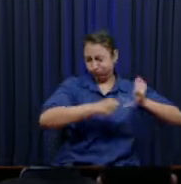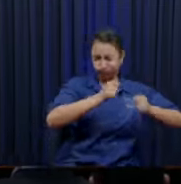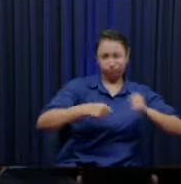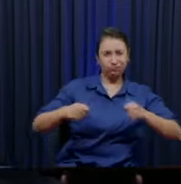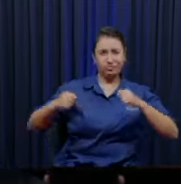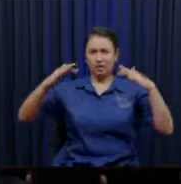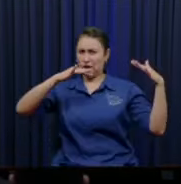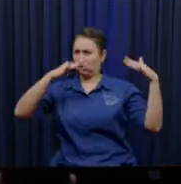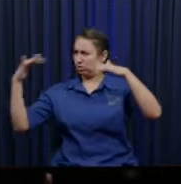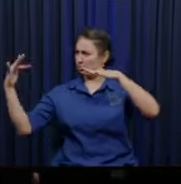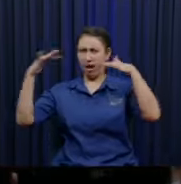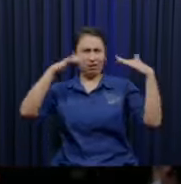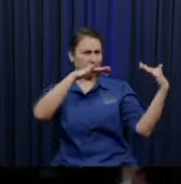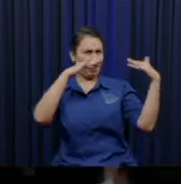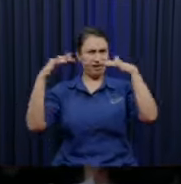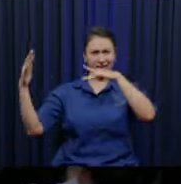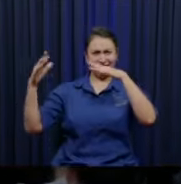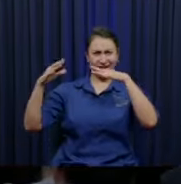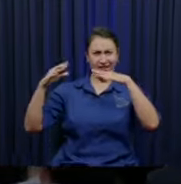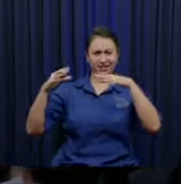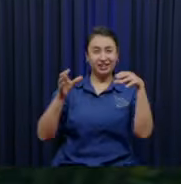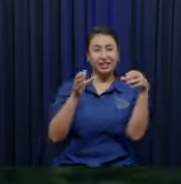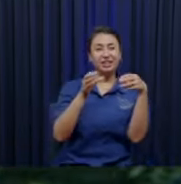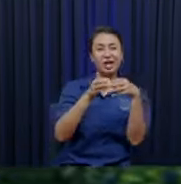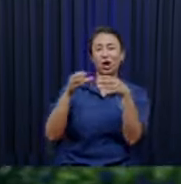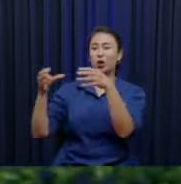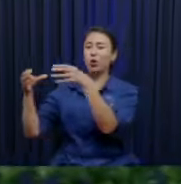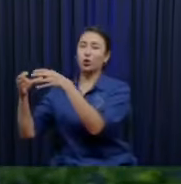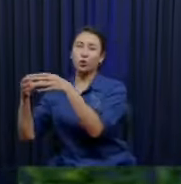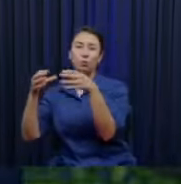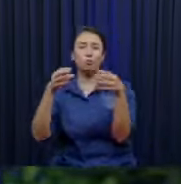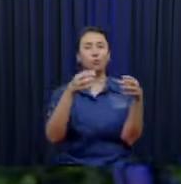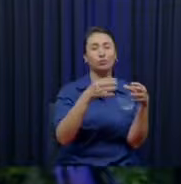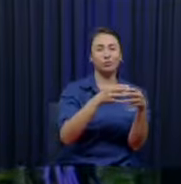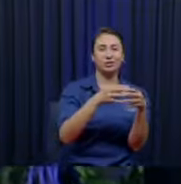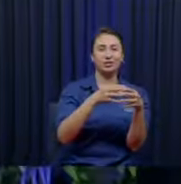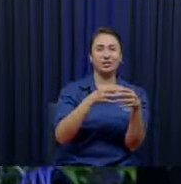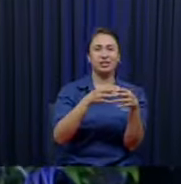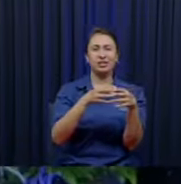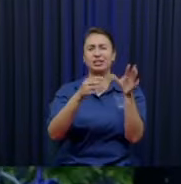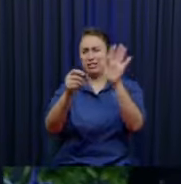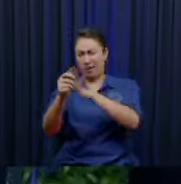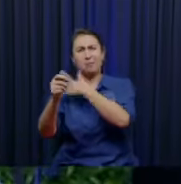Hermano, ¿cómo va a hacer eso? Pero hermanos,